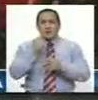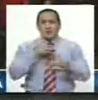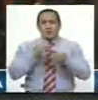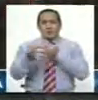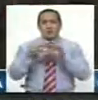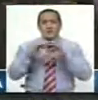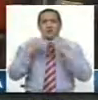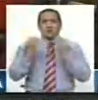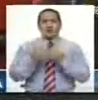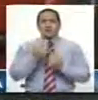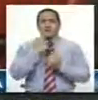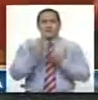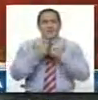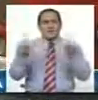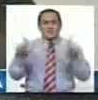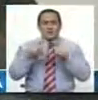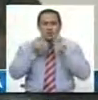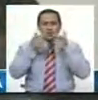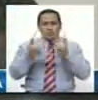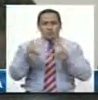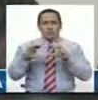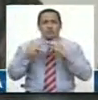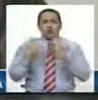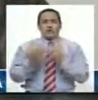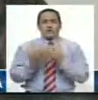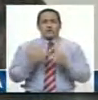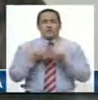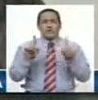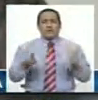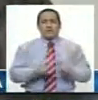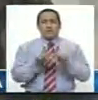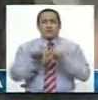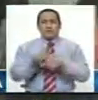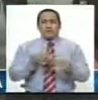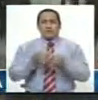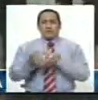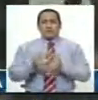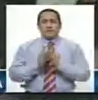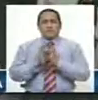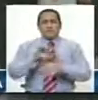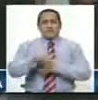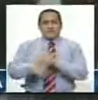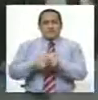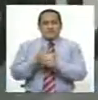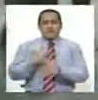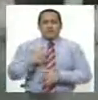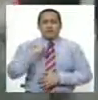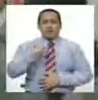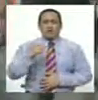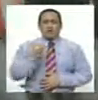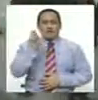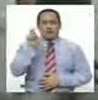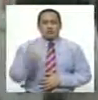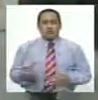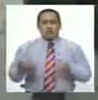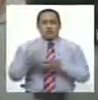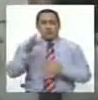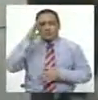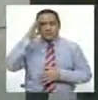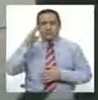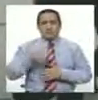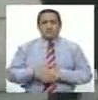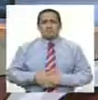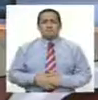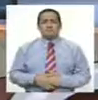que el Congreso es libre de fiscalizar al Ejecutivo. Sin embargo, insistió que hay un interés por desacreditar a la policía.